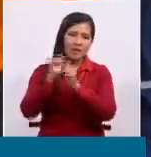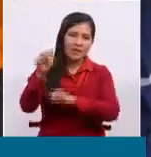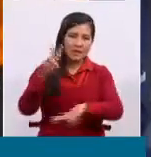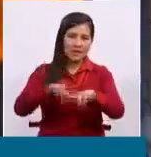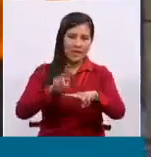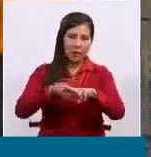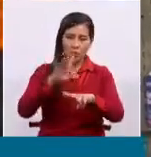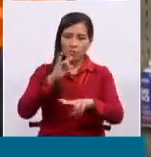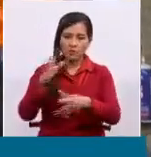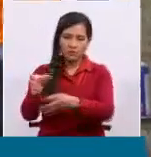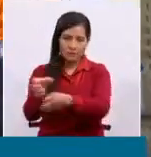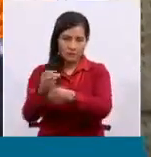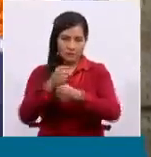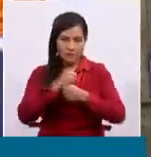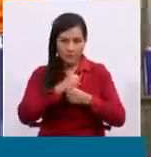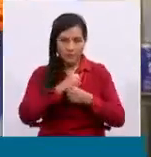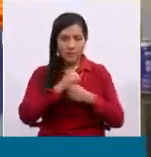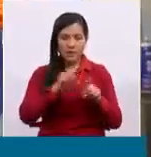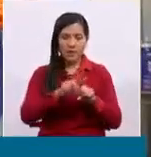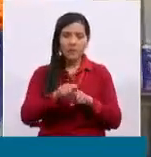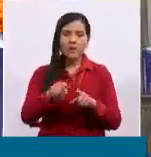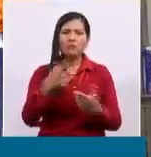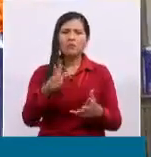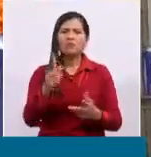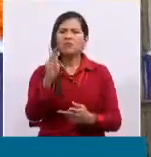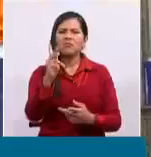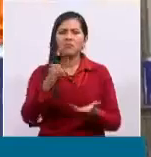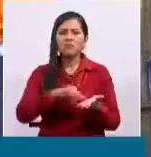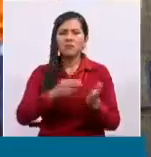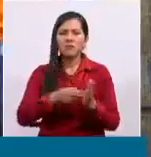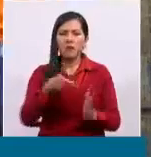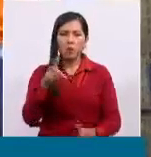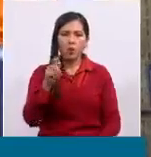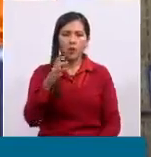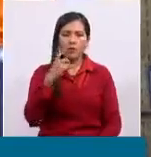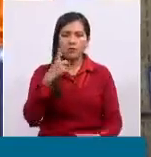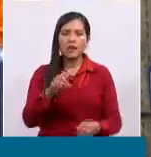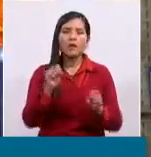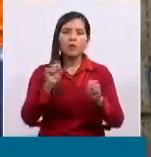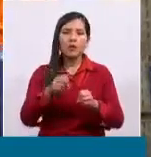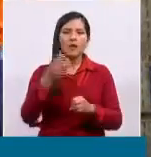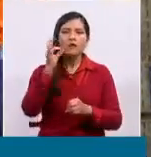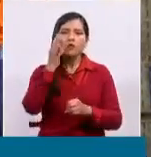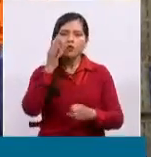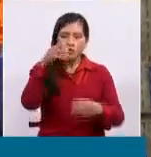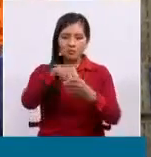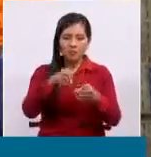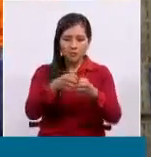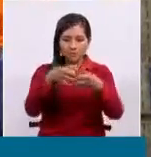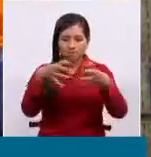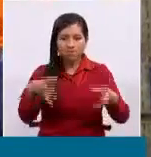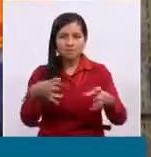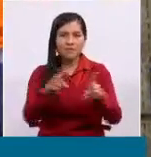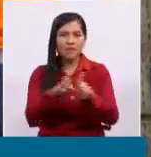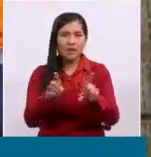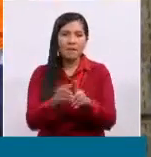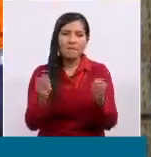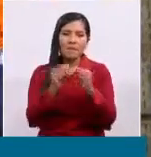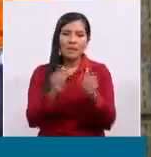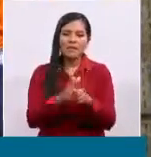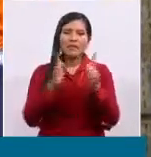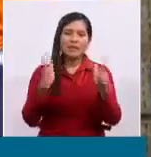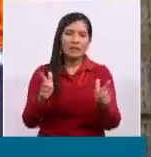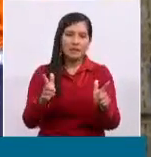de Uyuni. Y este macronutriente nos sirve para el llenado de frutas, semillas, tubérculos y otros órganos de almacenamiento. Las